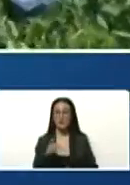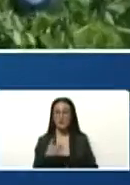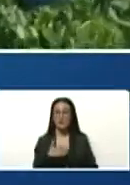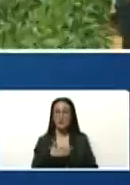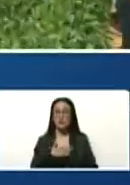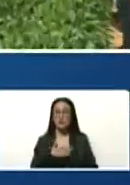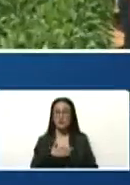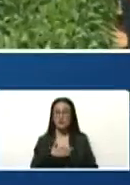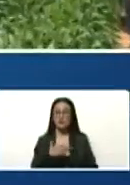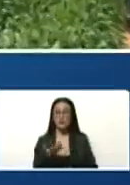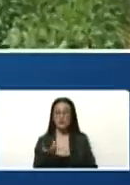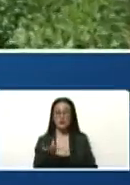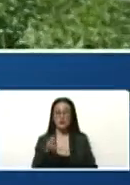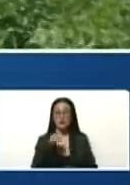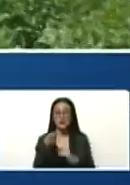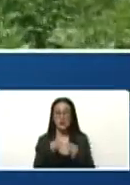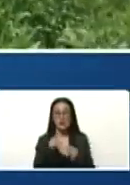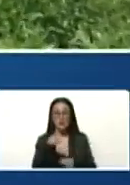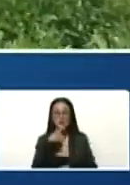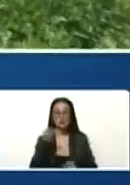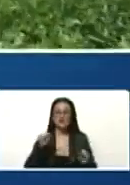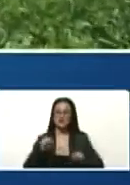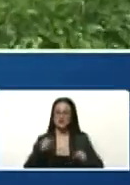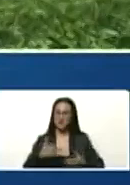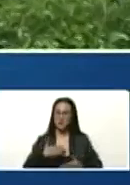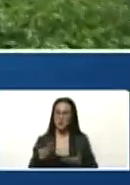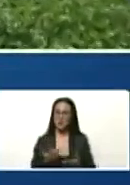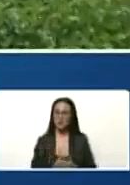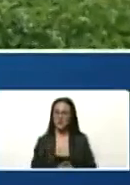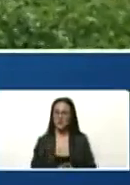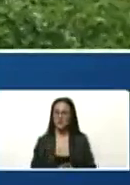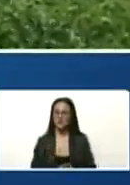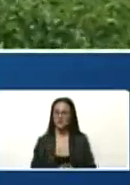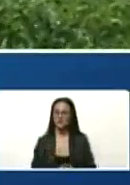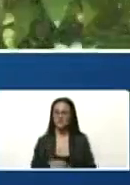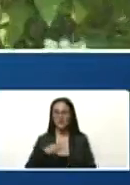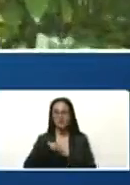dijo, señor presidente, sí se puede. Nosotros,